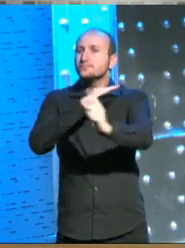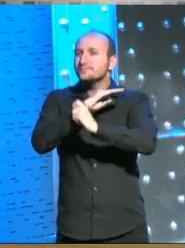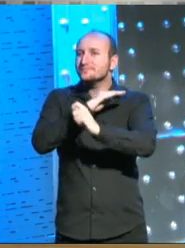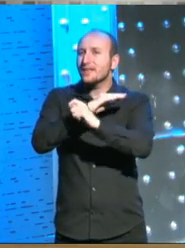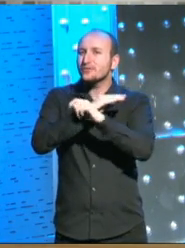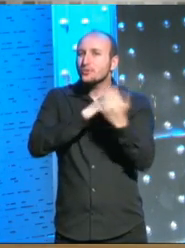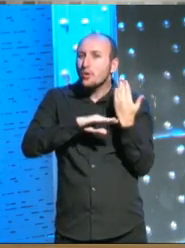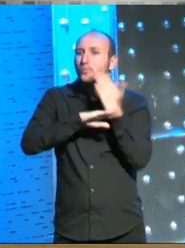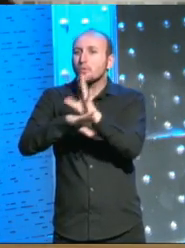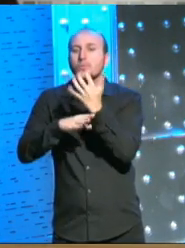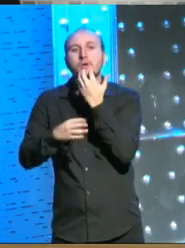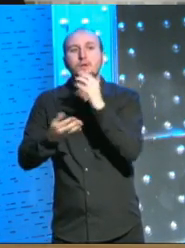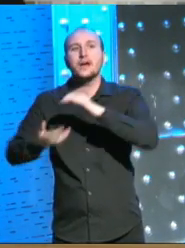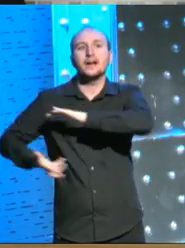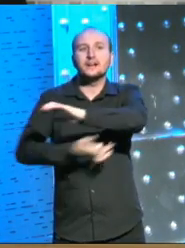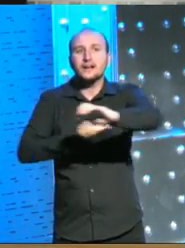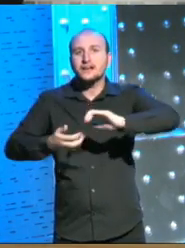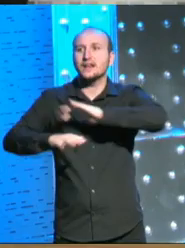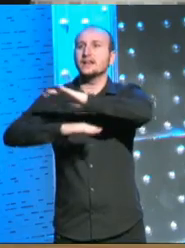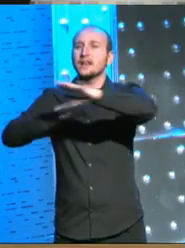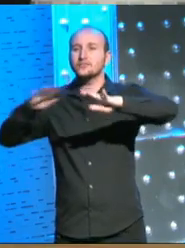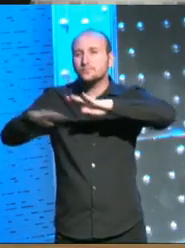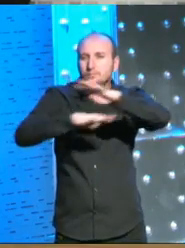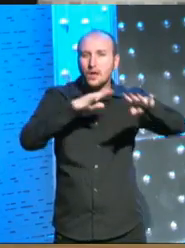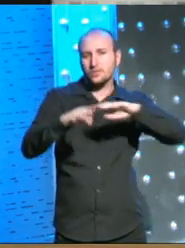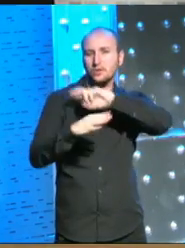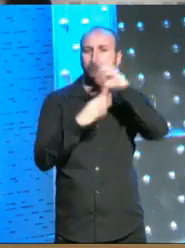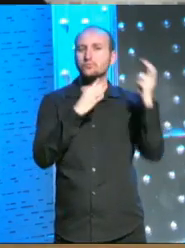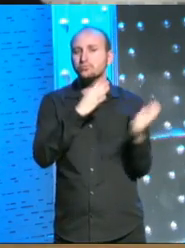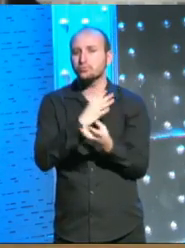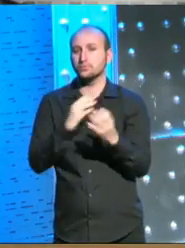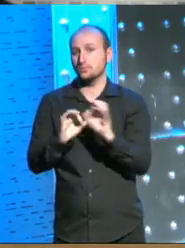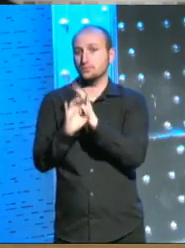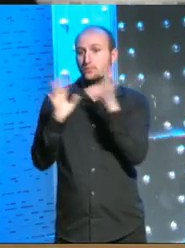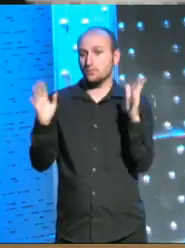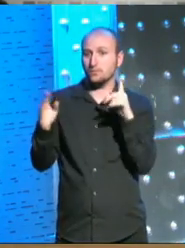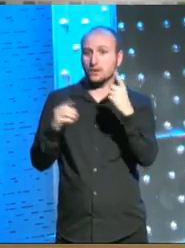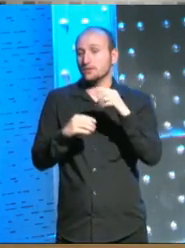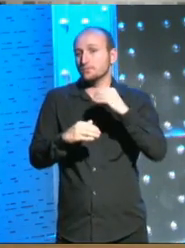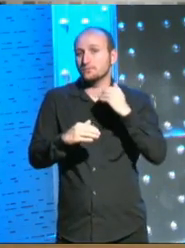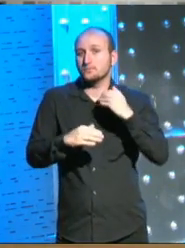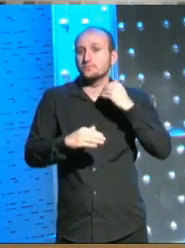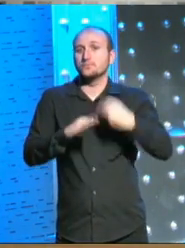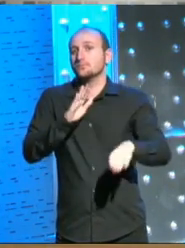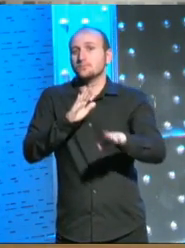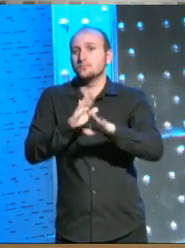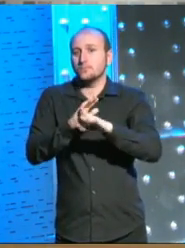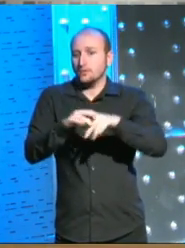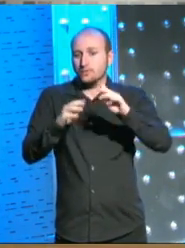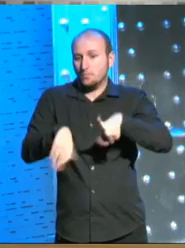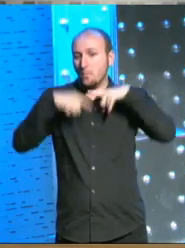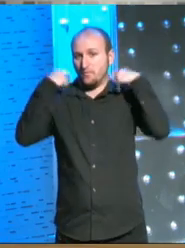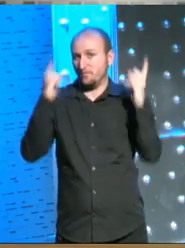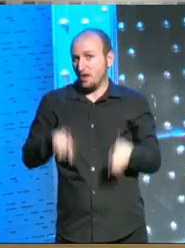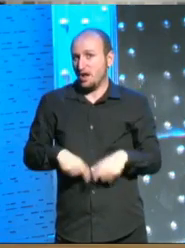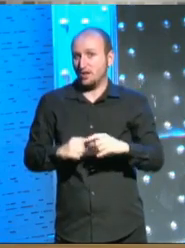de la guerra esta del espacio, de la guerra del espacio, y vale, ya no podían seguir. Y se hunde porque